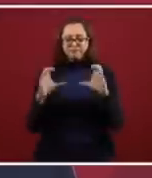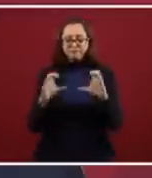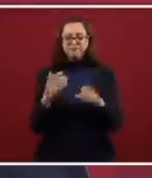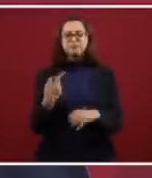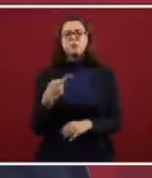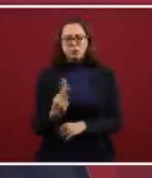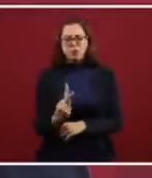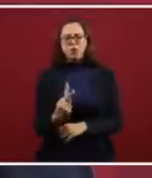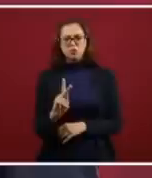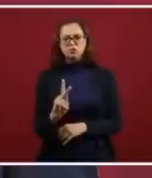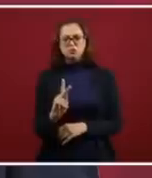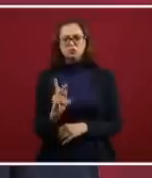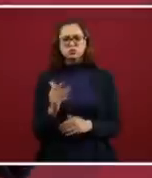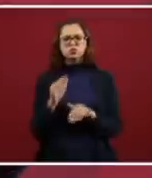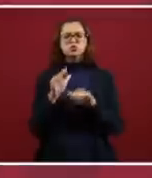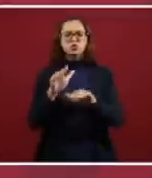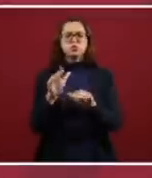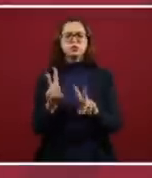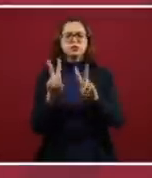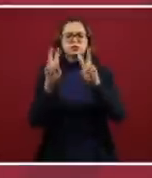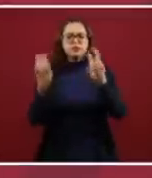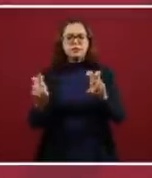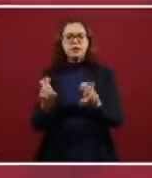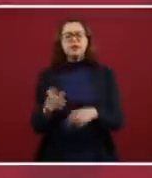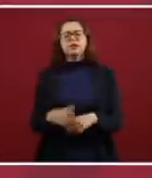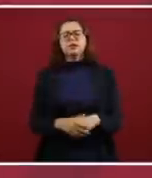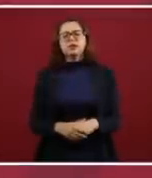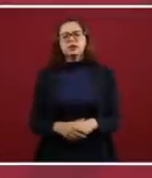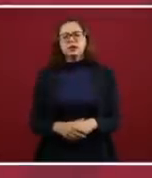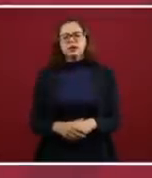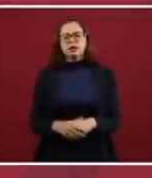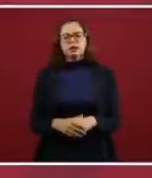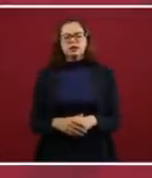Pero con lo del etiquetado